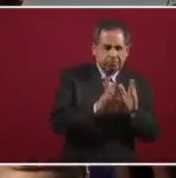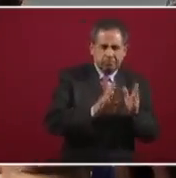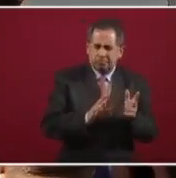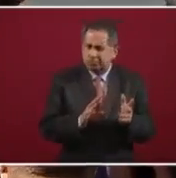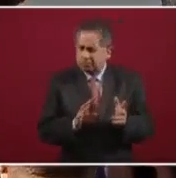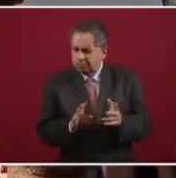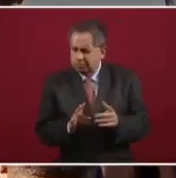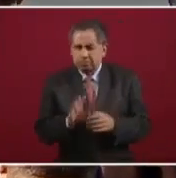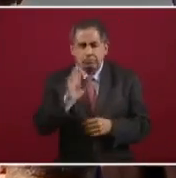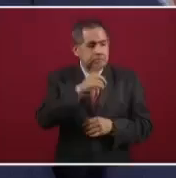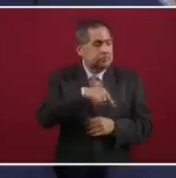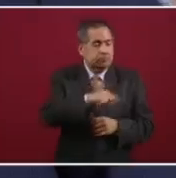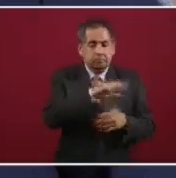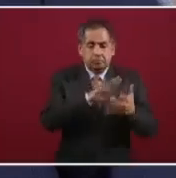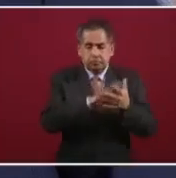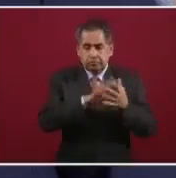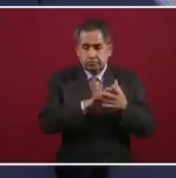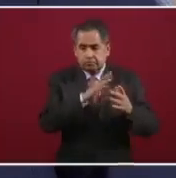Los reos